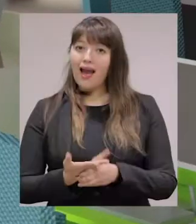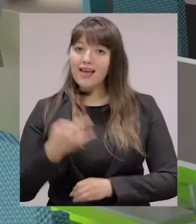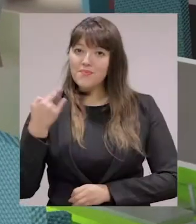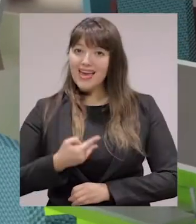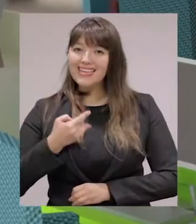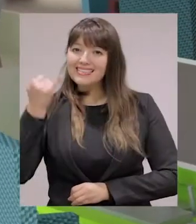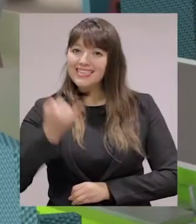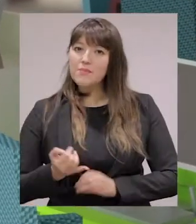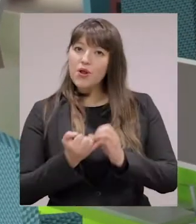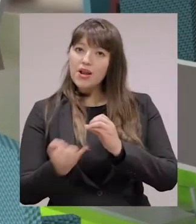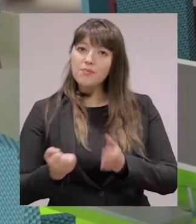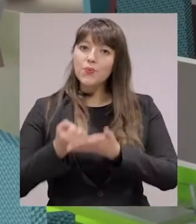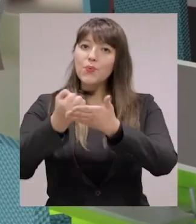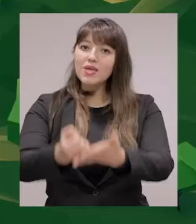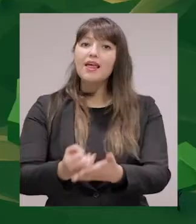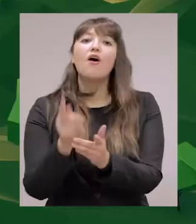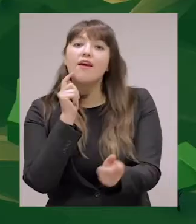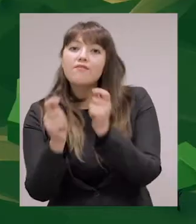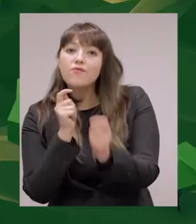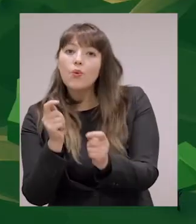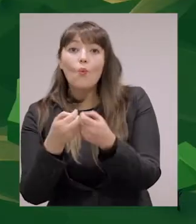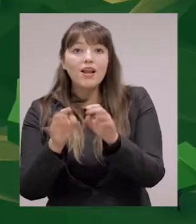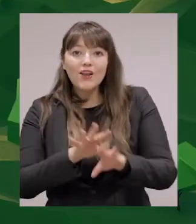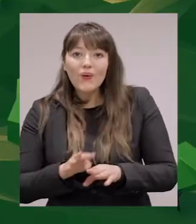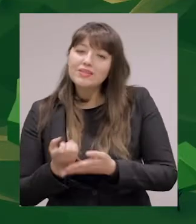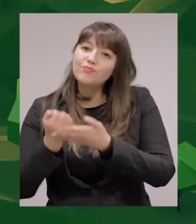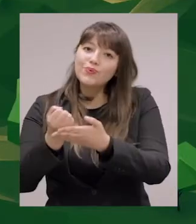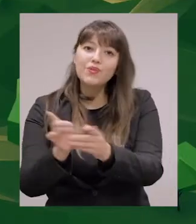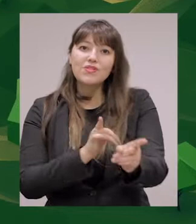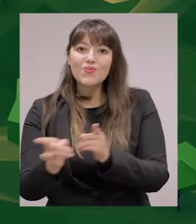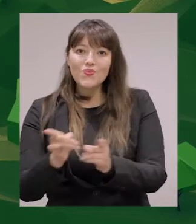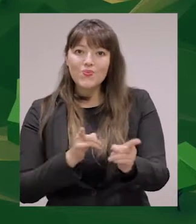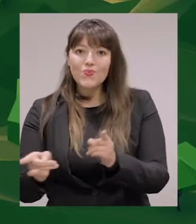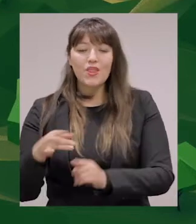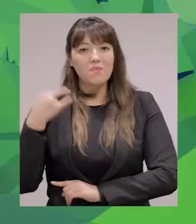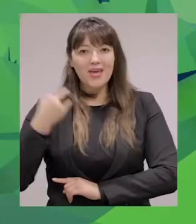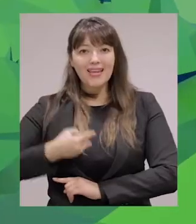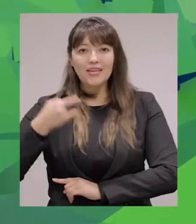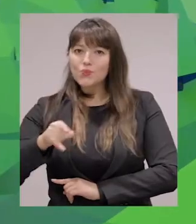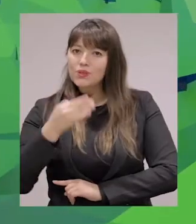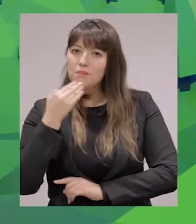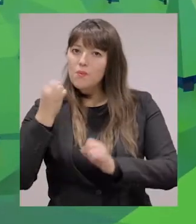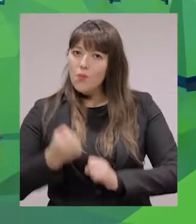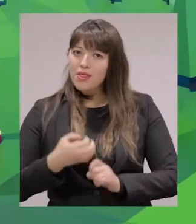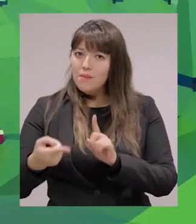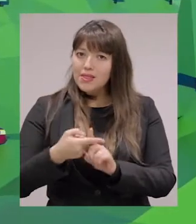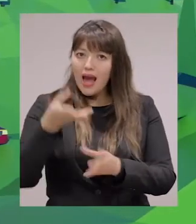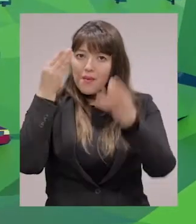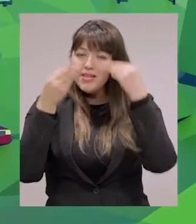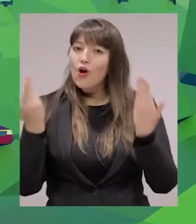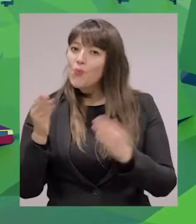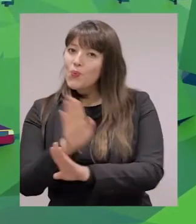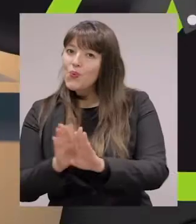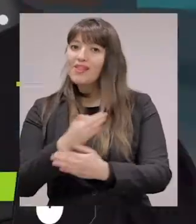Cuando ocurre una emergencia, ONEMI siempre entra en acción. Ellos ayudan a prevenir riesgos, preparándote para enfrentar amenazas y coordinan al momento de una emergencia.